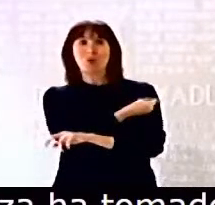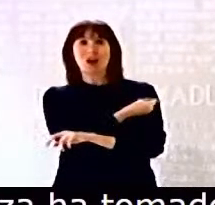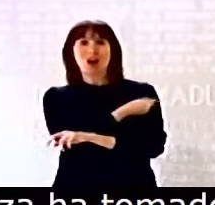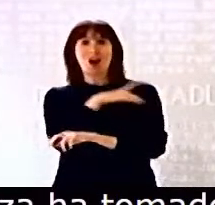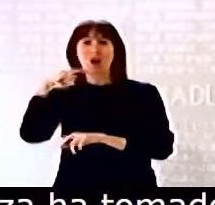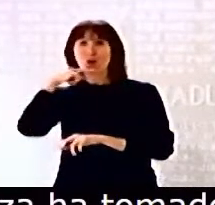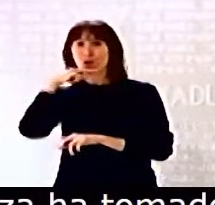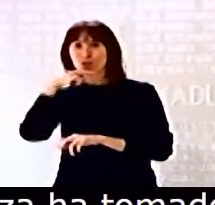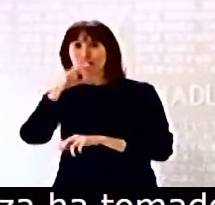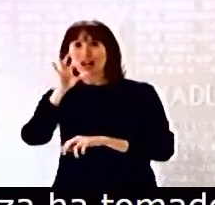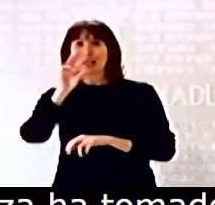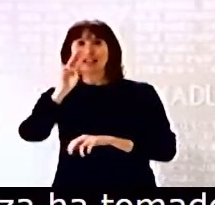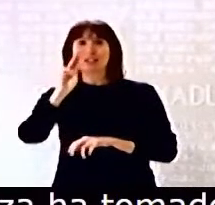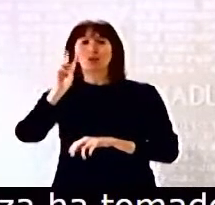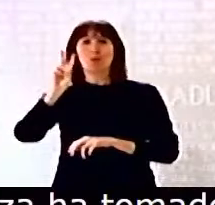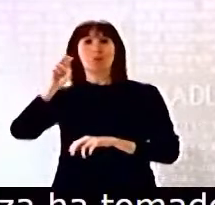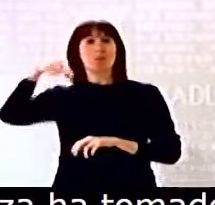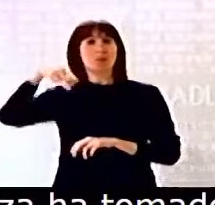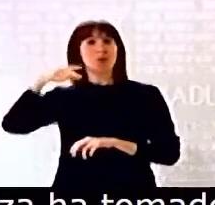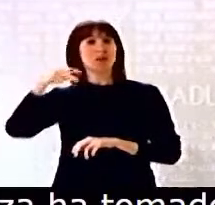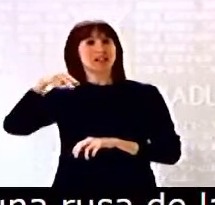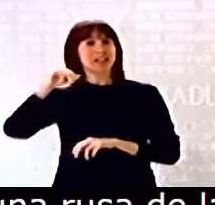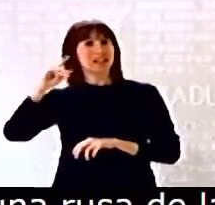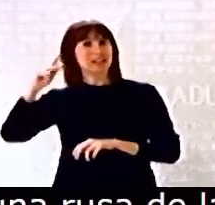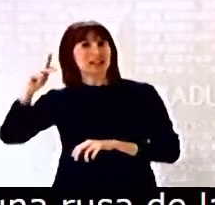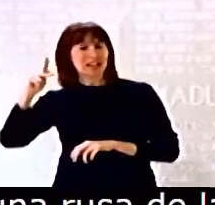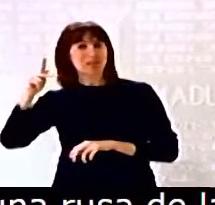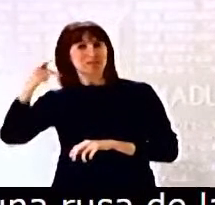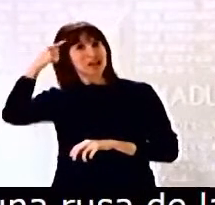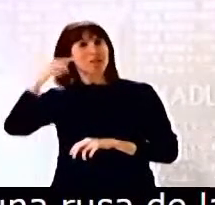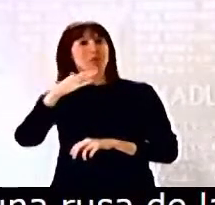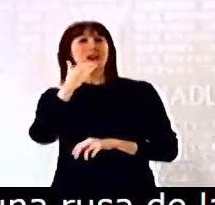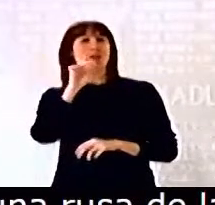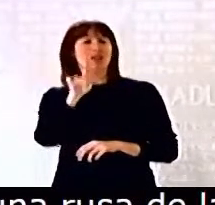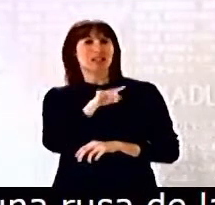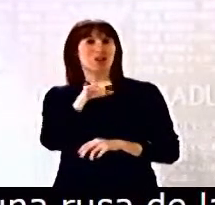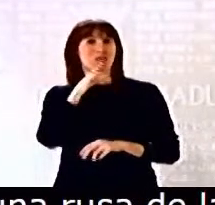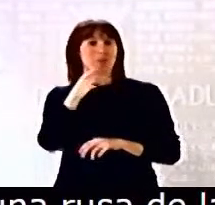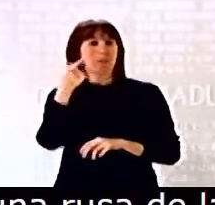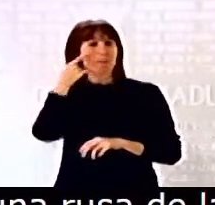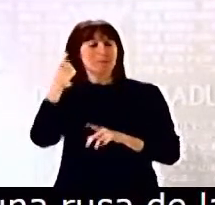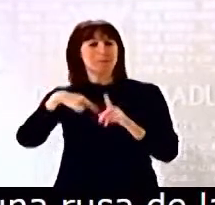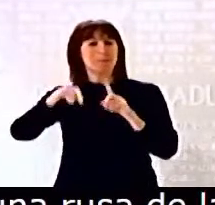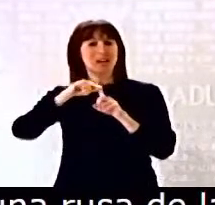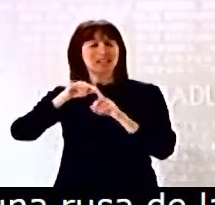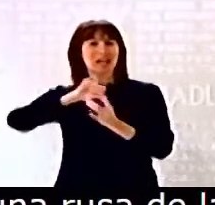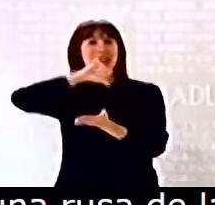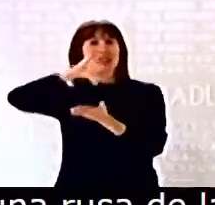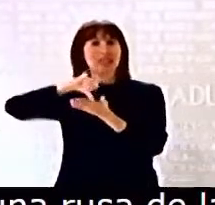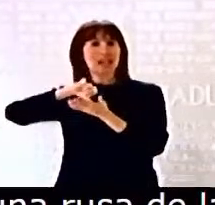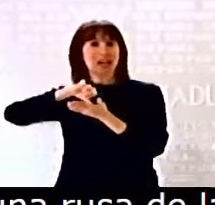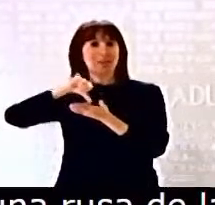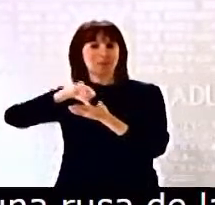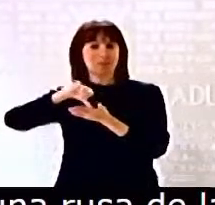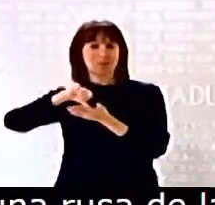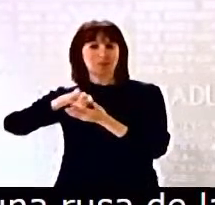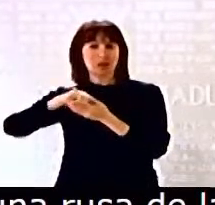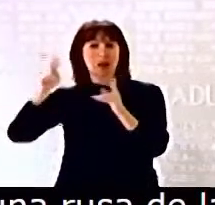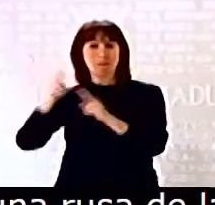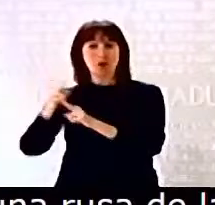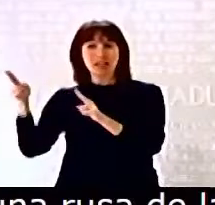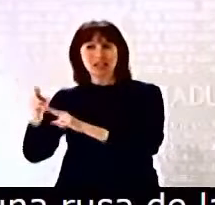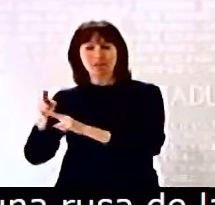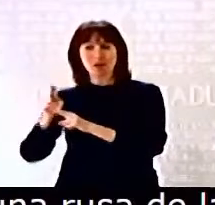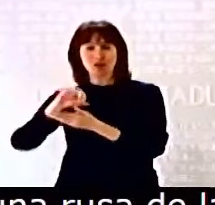de la Sputnik. De la misma manera, sobre el cierre perimetral de municipios, ¿qué se